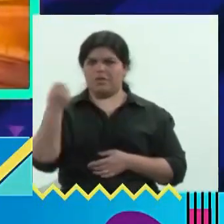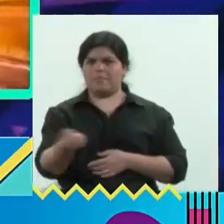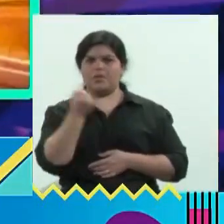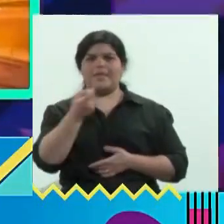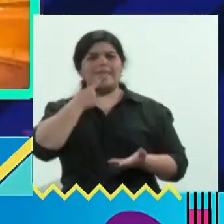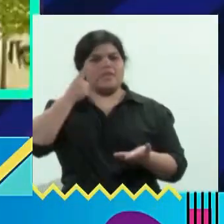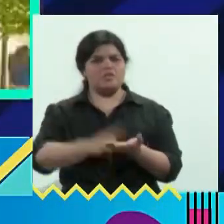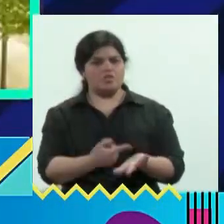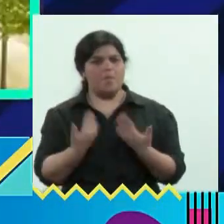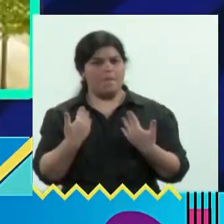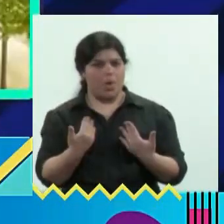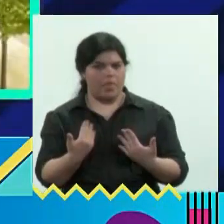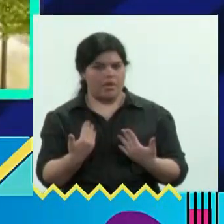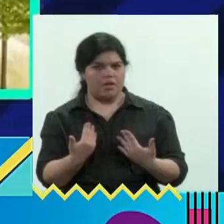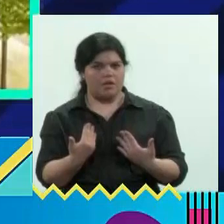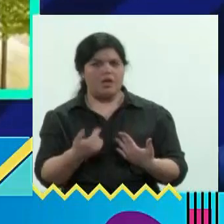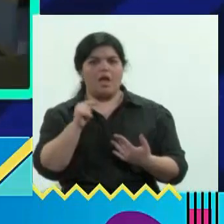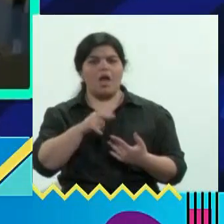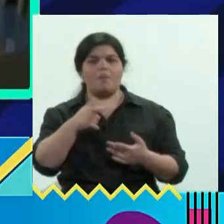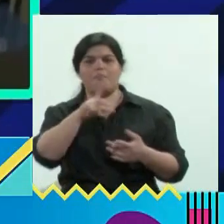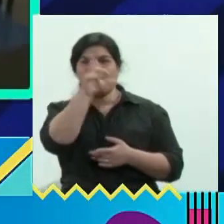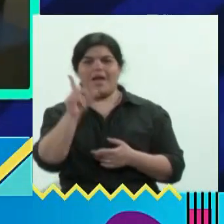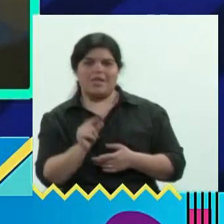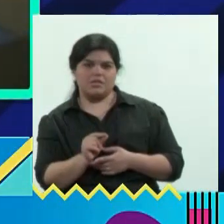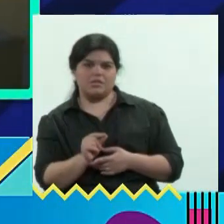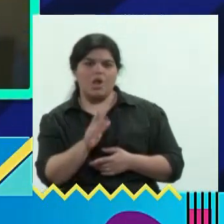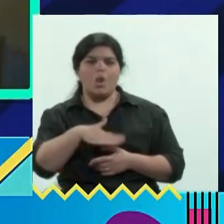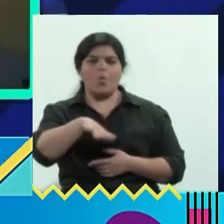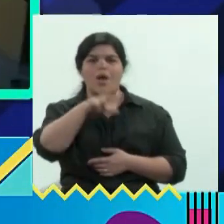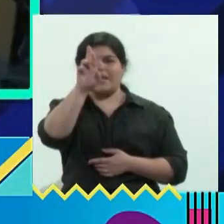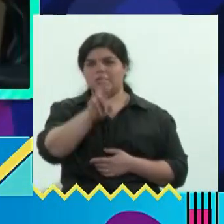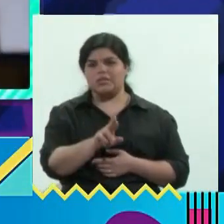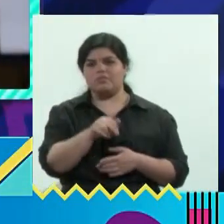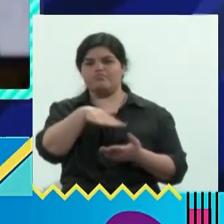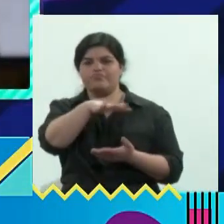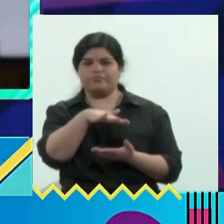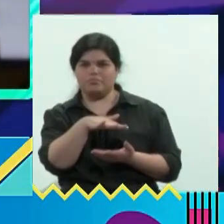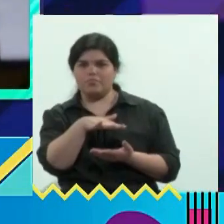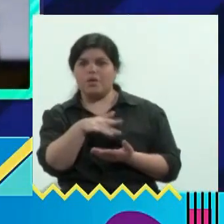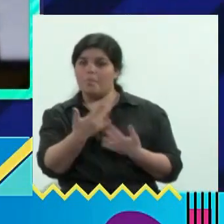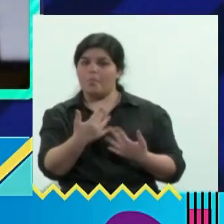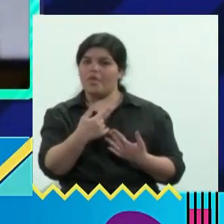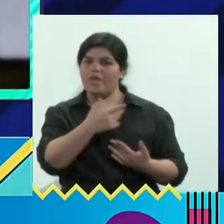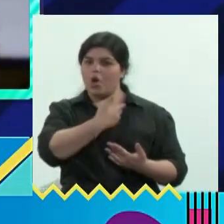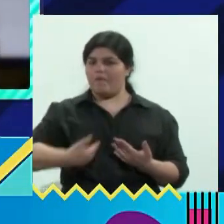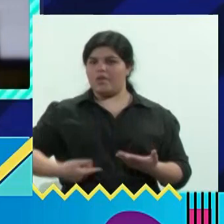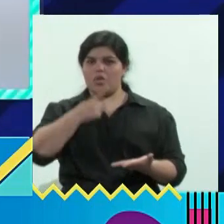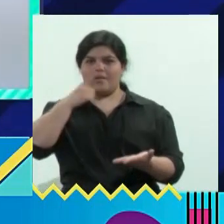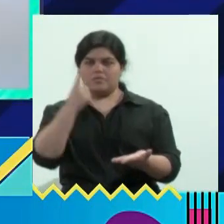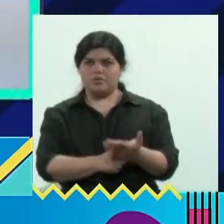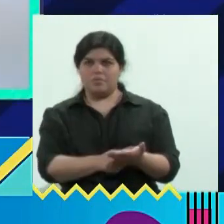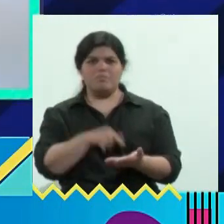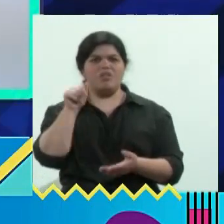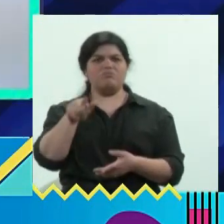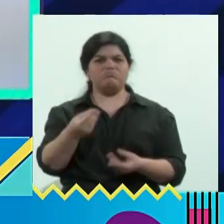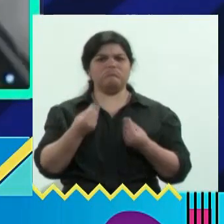en algunas dimensiones de la vida de un país, de un territorio, ¿no? Pero tiene carácter